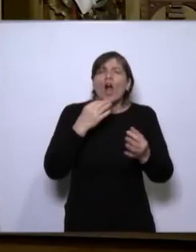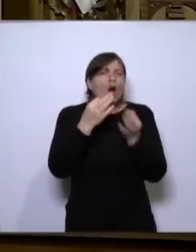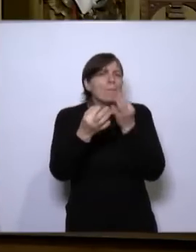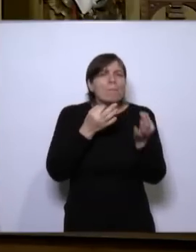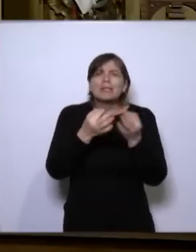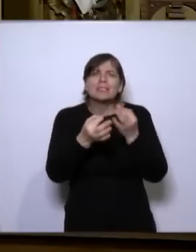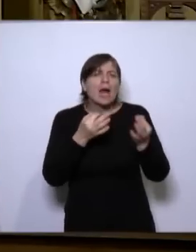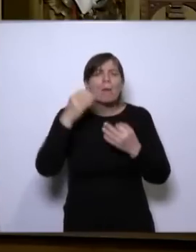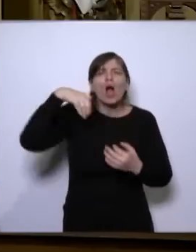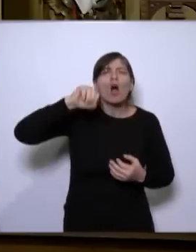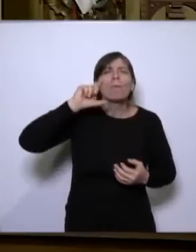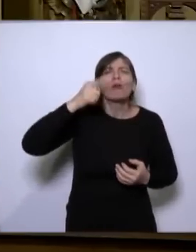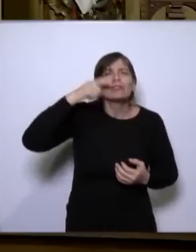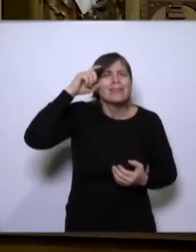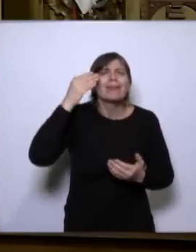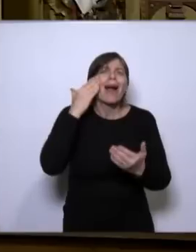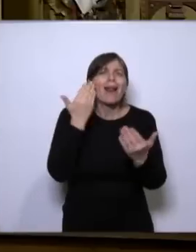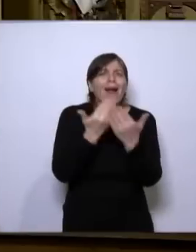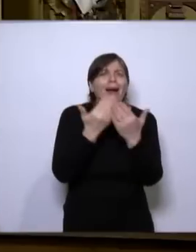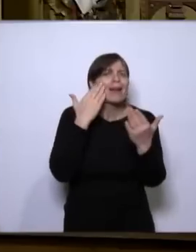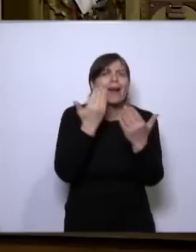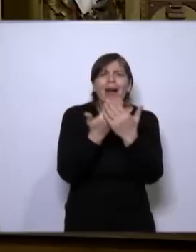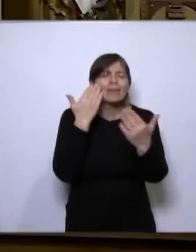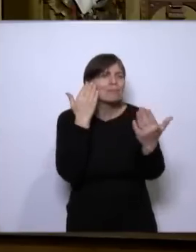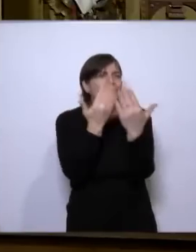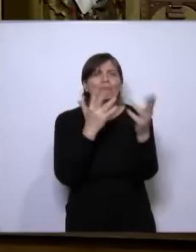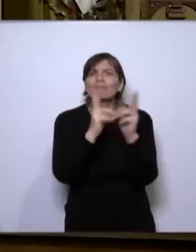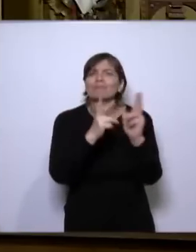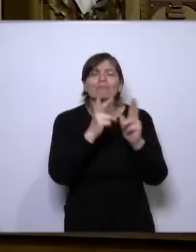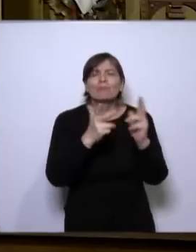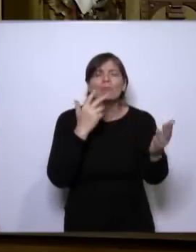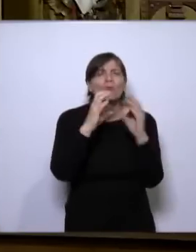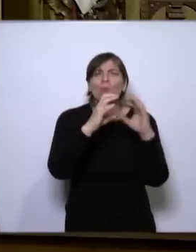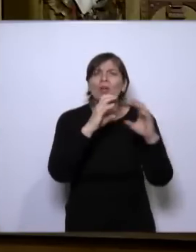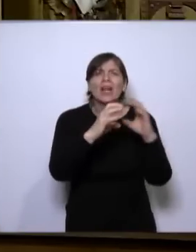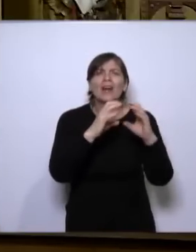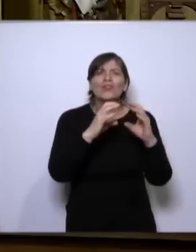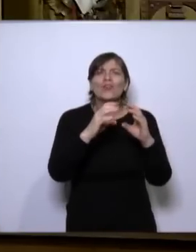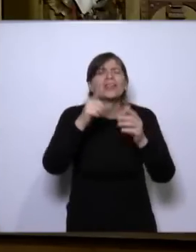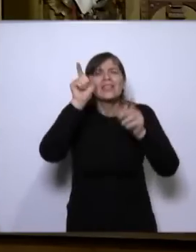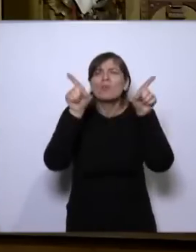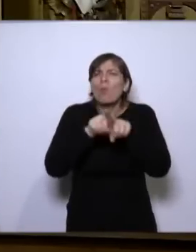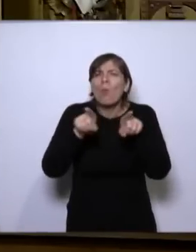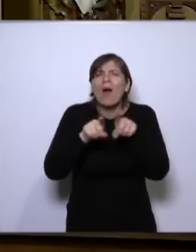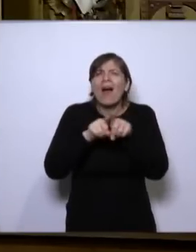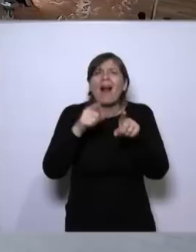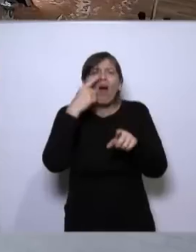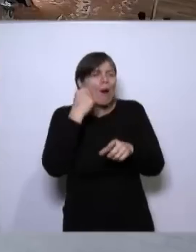conversaba con Moisés cara a cara, como lo hace un hombre con su amigo.